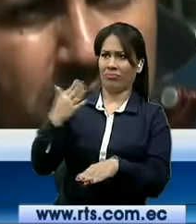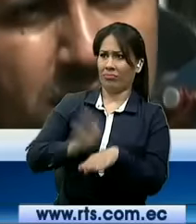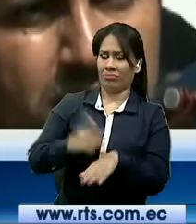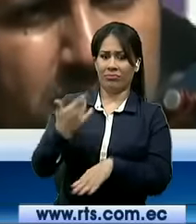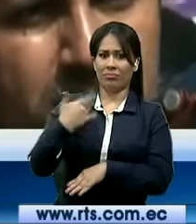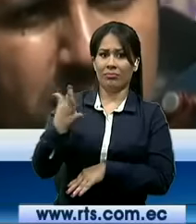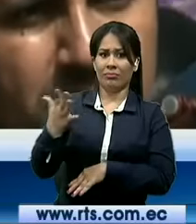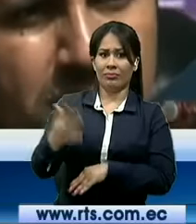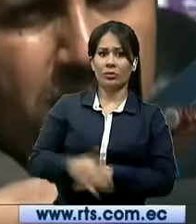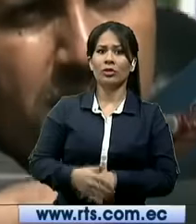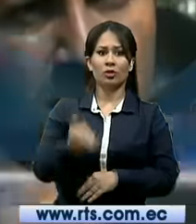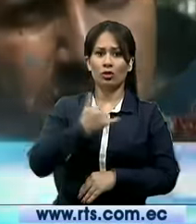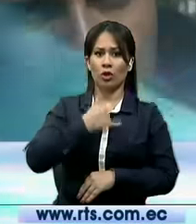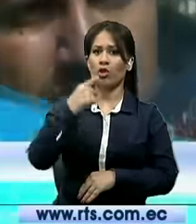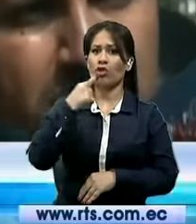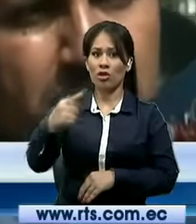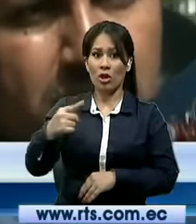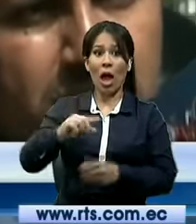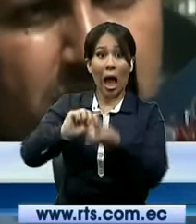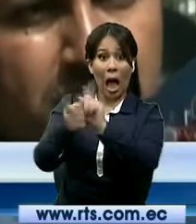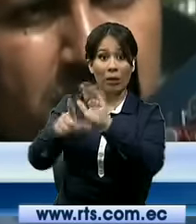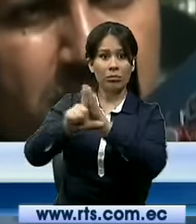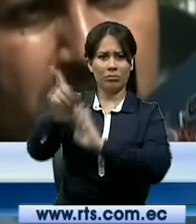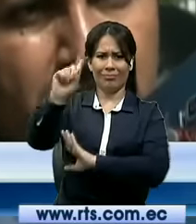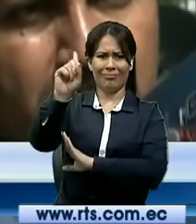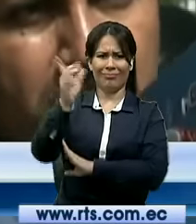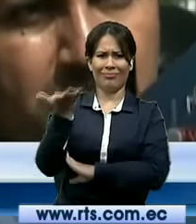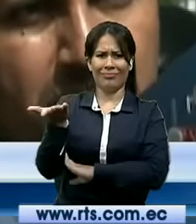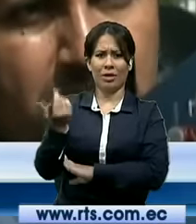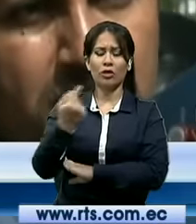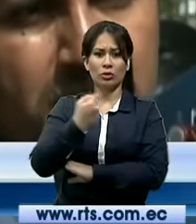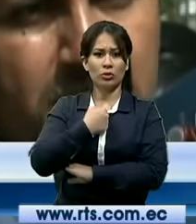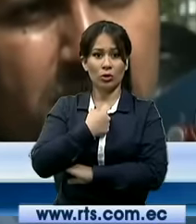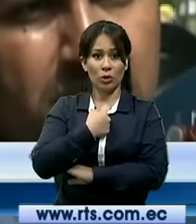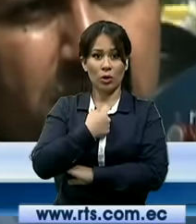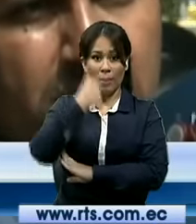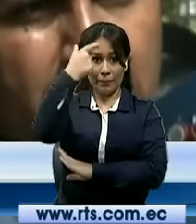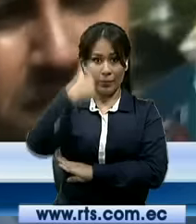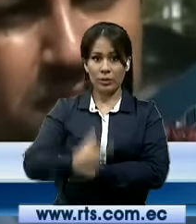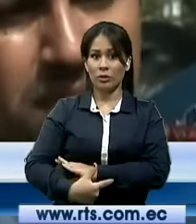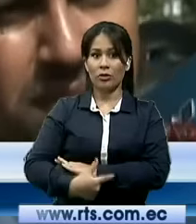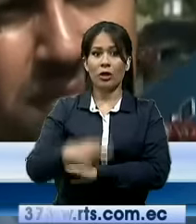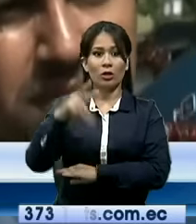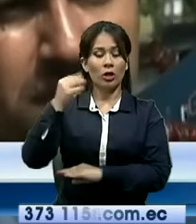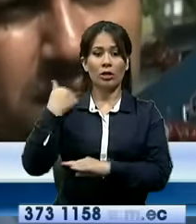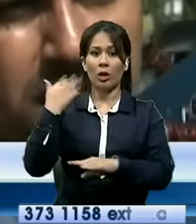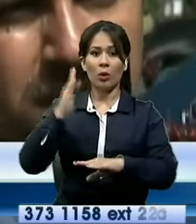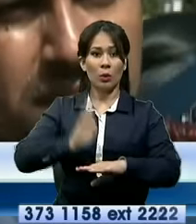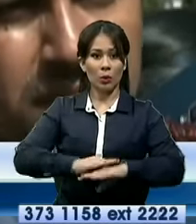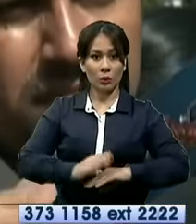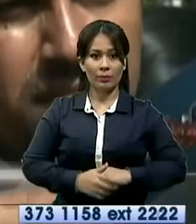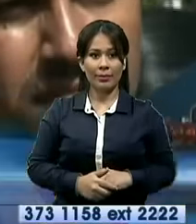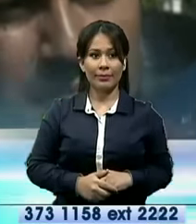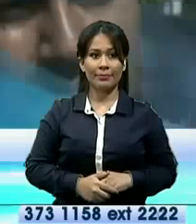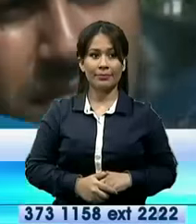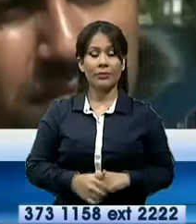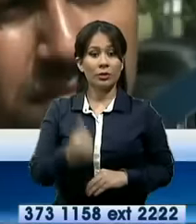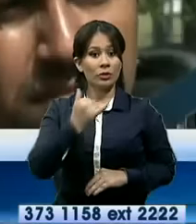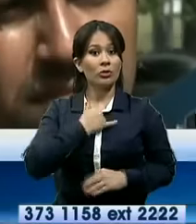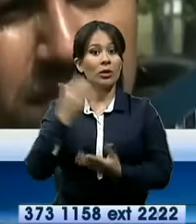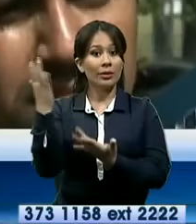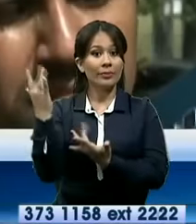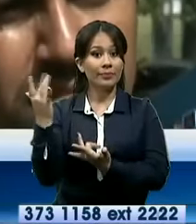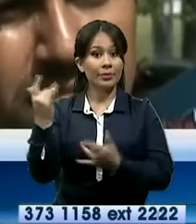dispuesto ningún cambio en la ley, obviamente estoy señalando que soy una persona inocente y espero que la